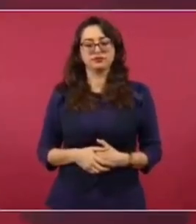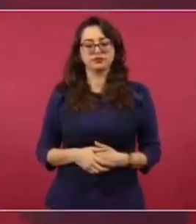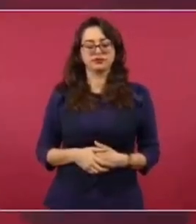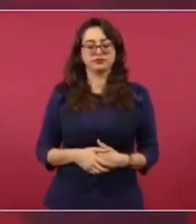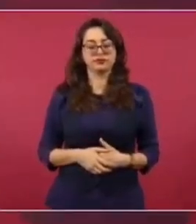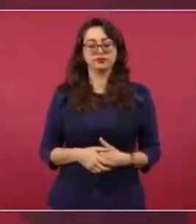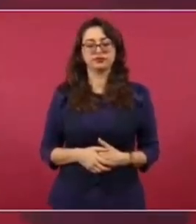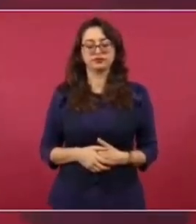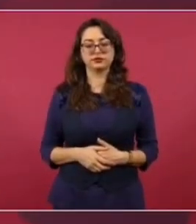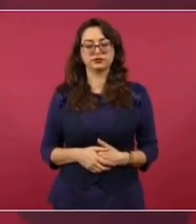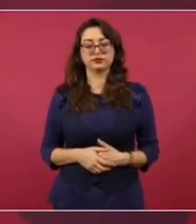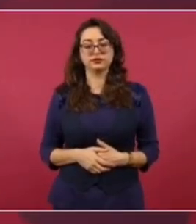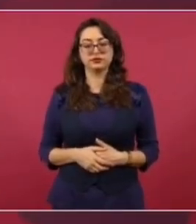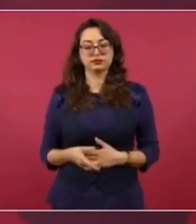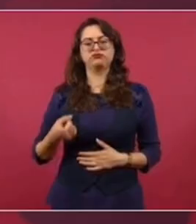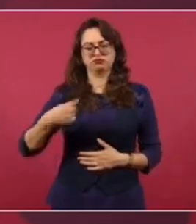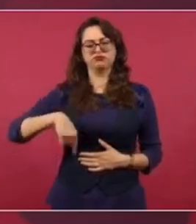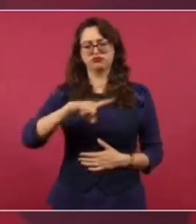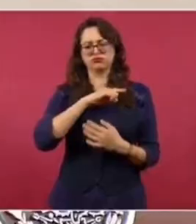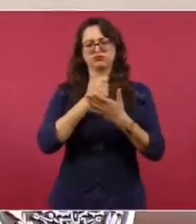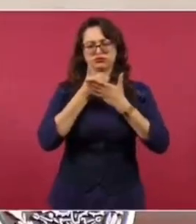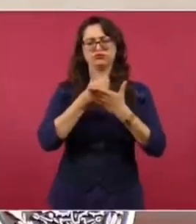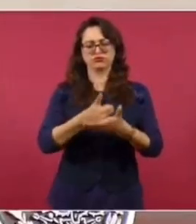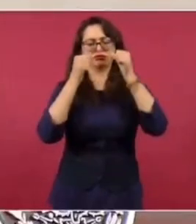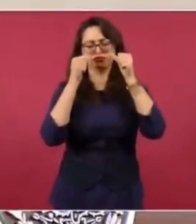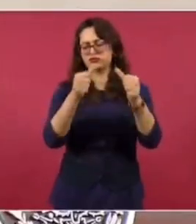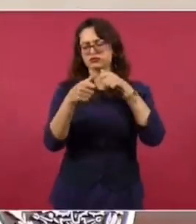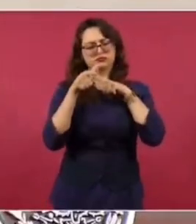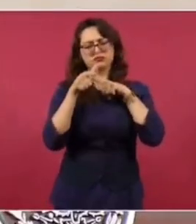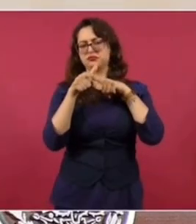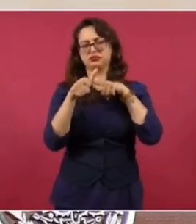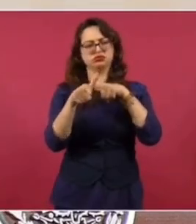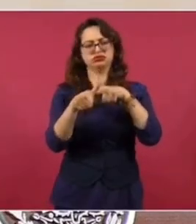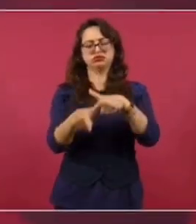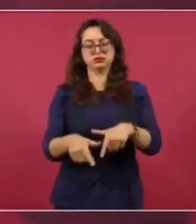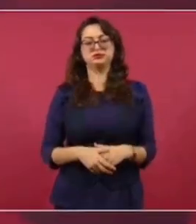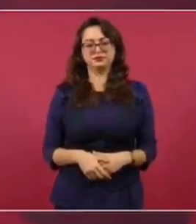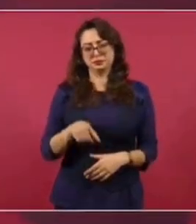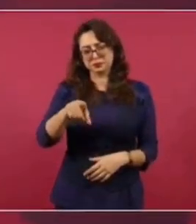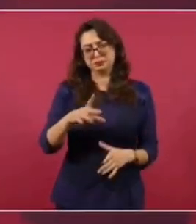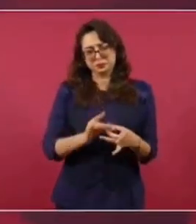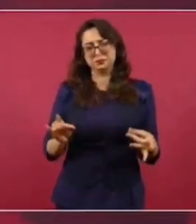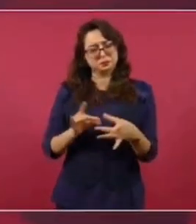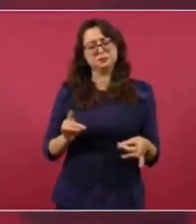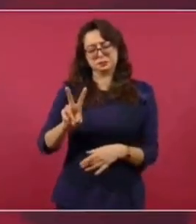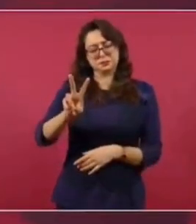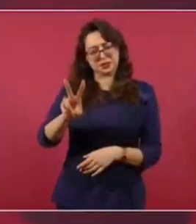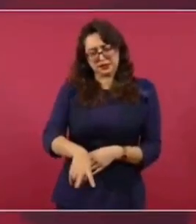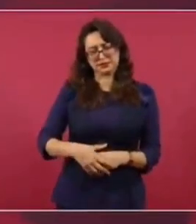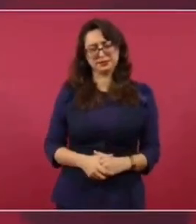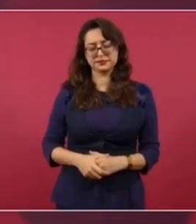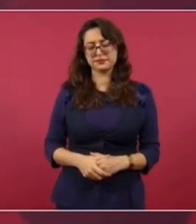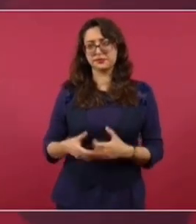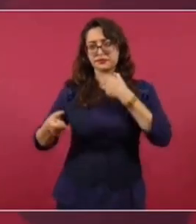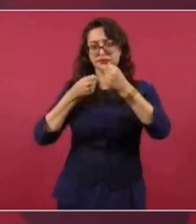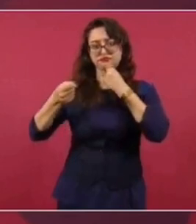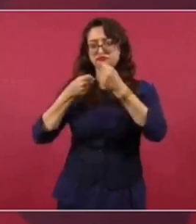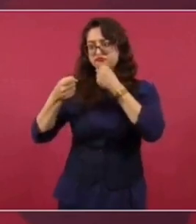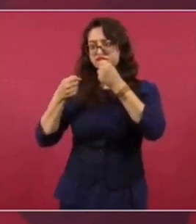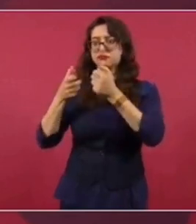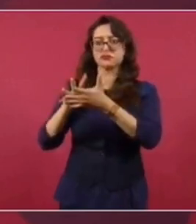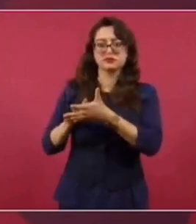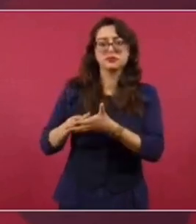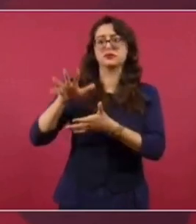ya nosotros estamos ayudando y lo vamos a seguir haciendo, porque es cierto todo lo que dices. Explota a la mayoría de